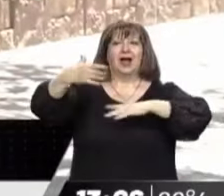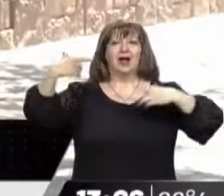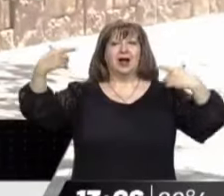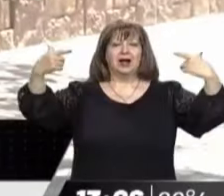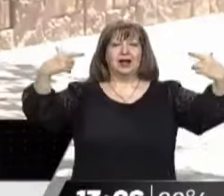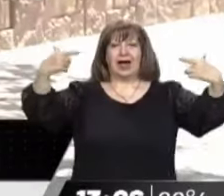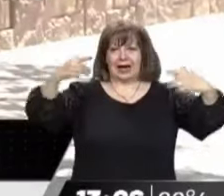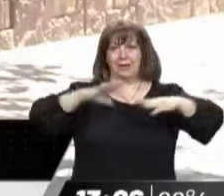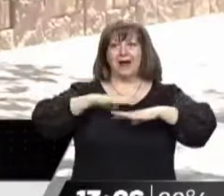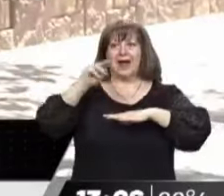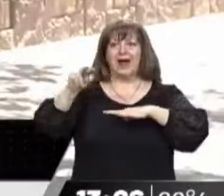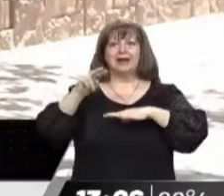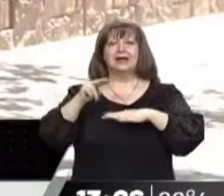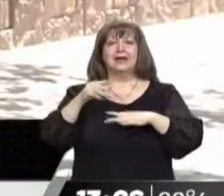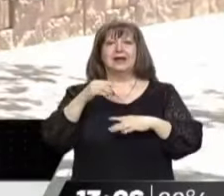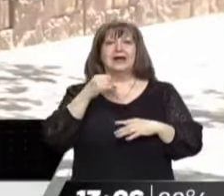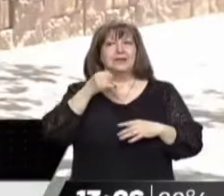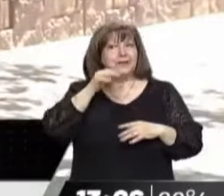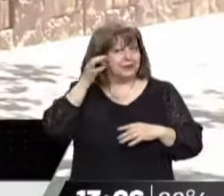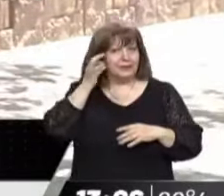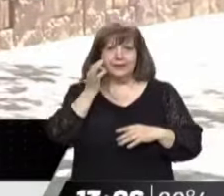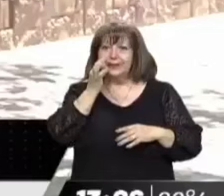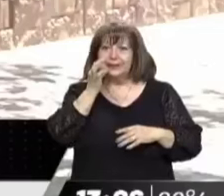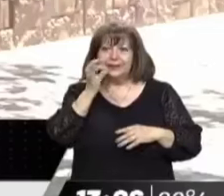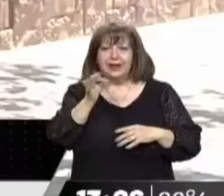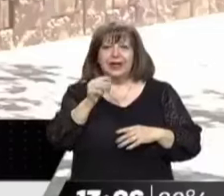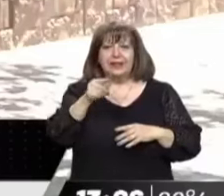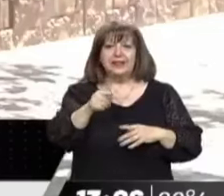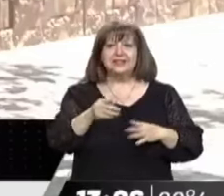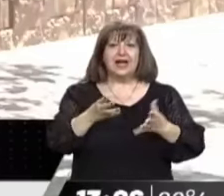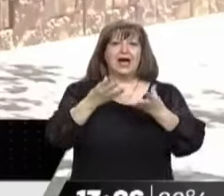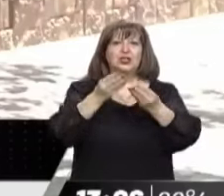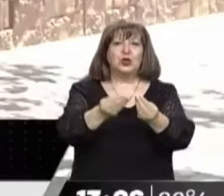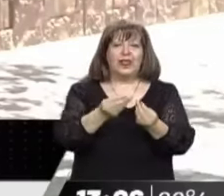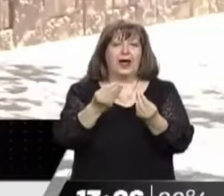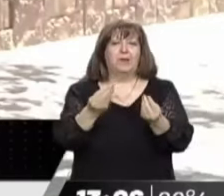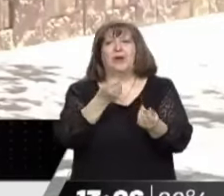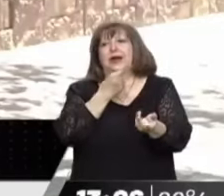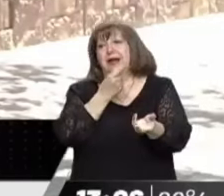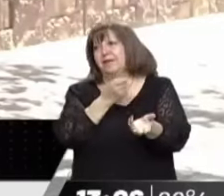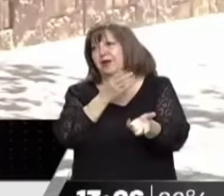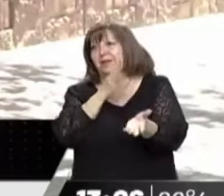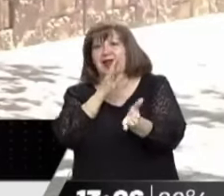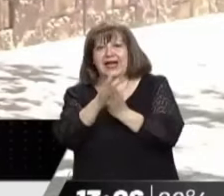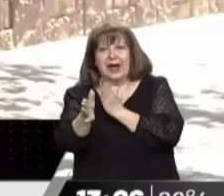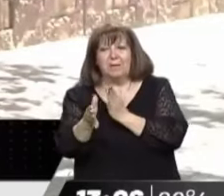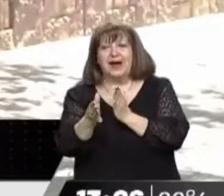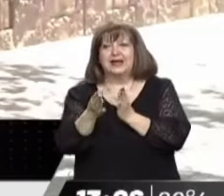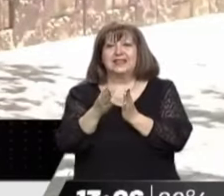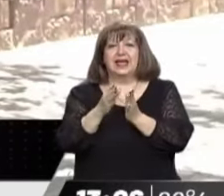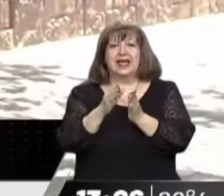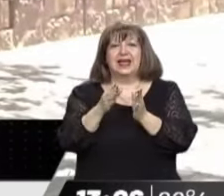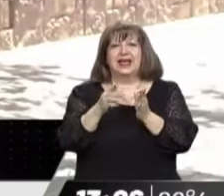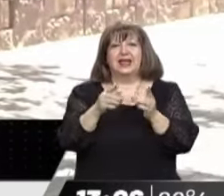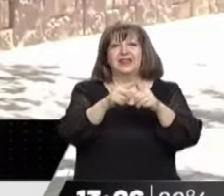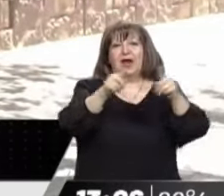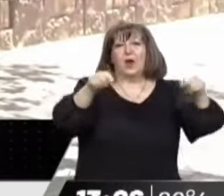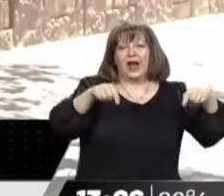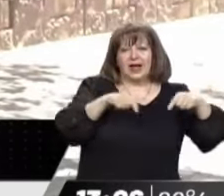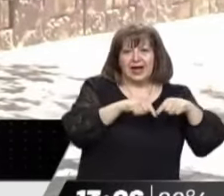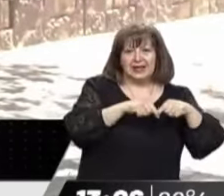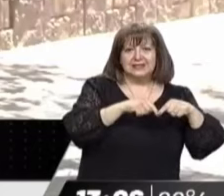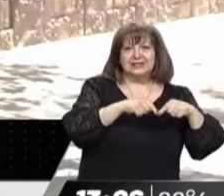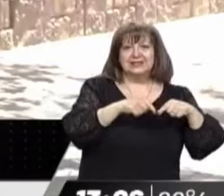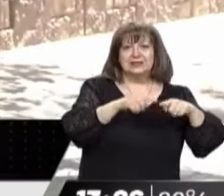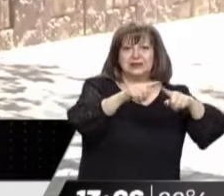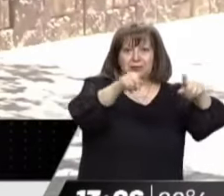dando determinadas pistas para salir de la sala de escape. Por ejemplo, para pasar de... Se van